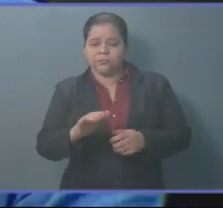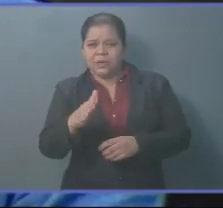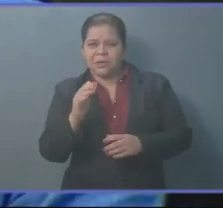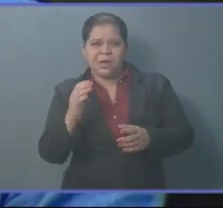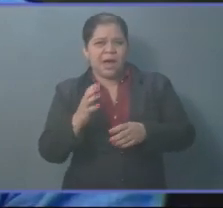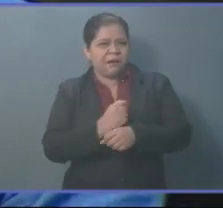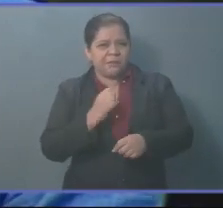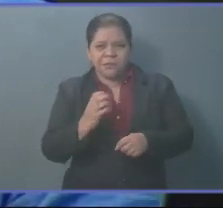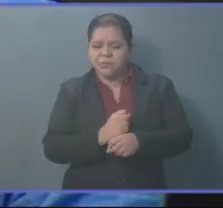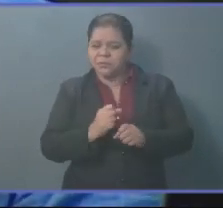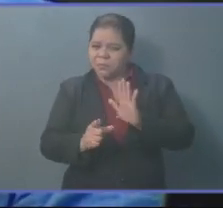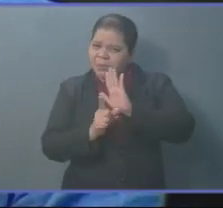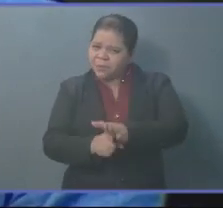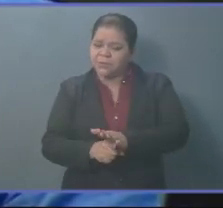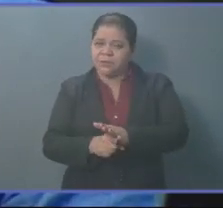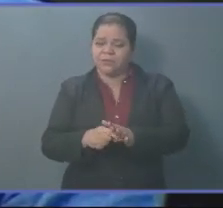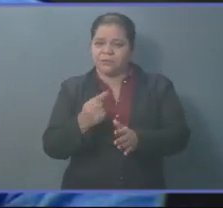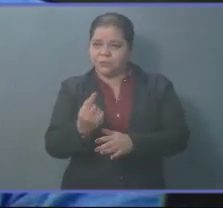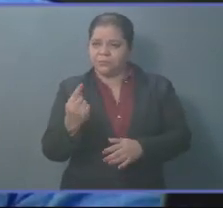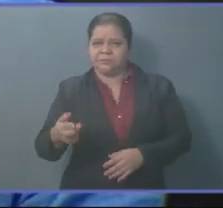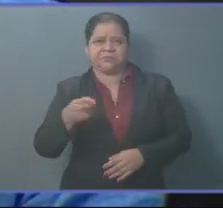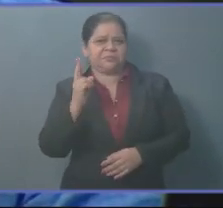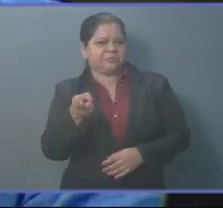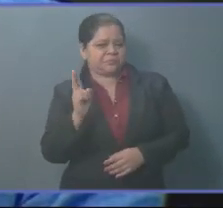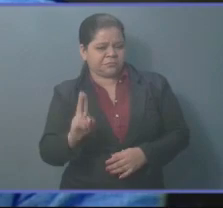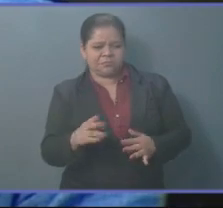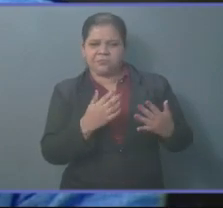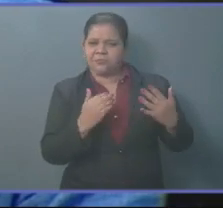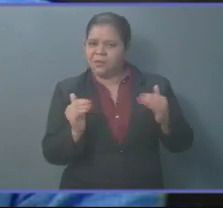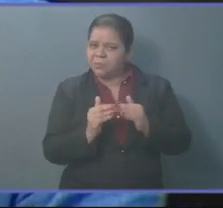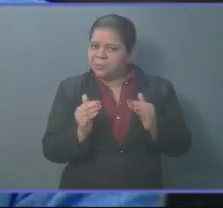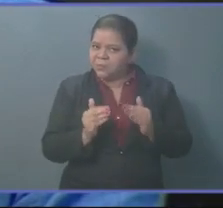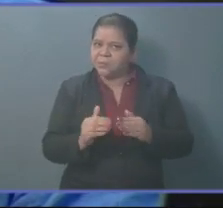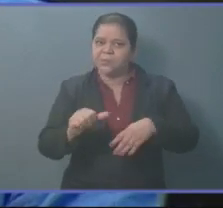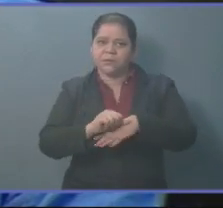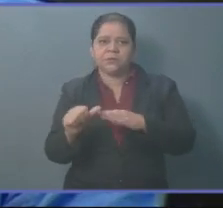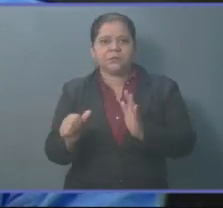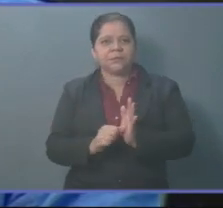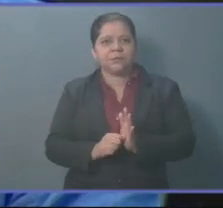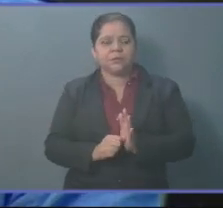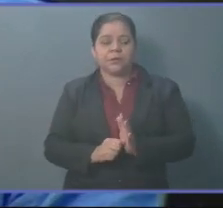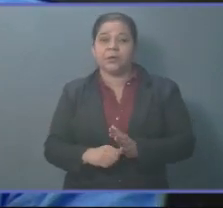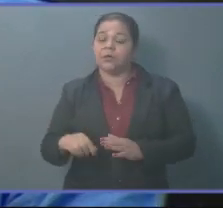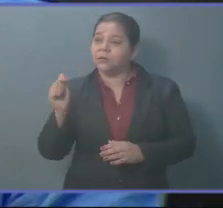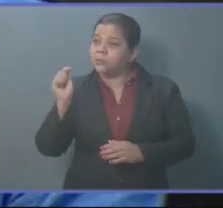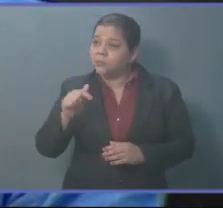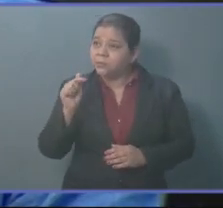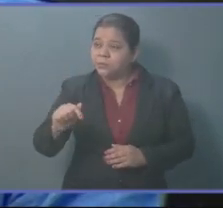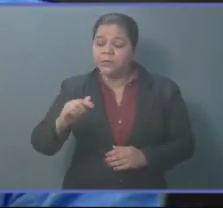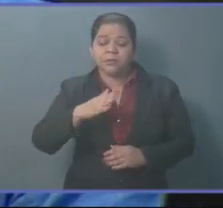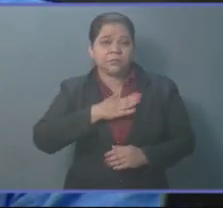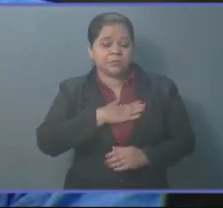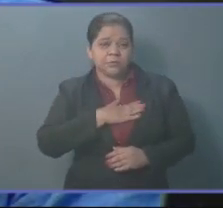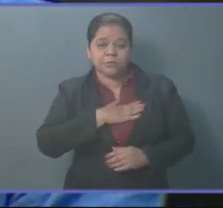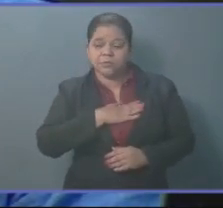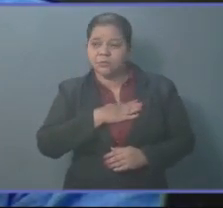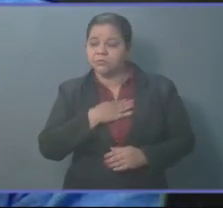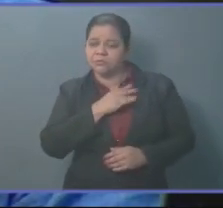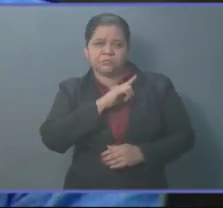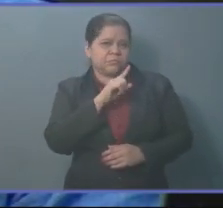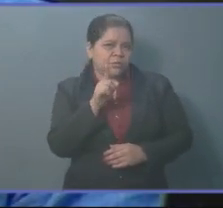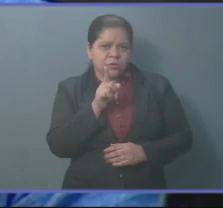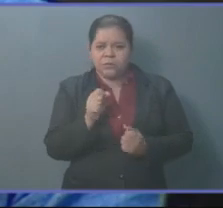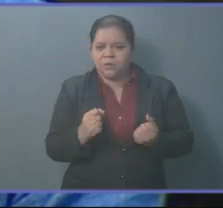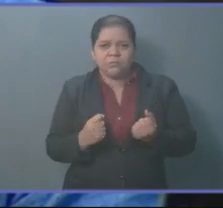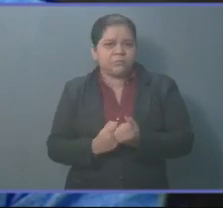la población, como para caer en el mismo juego como Asamblea Legislativa. Por lo tanto, no me presto a esa